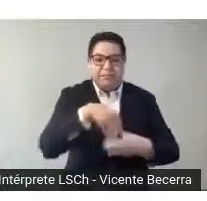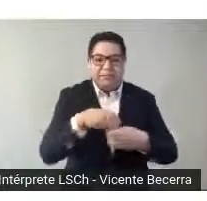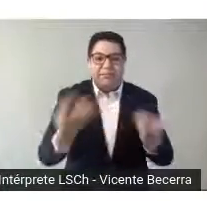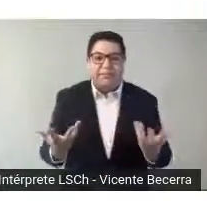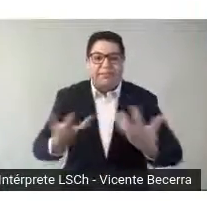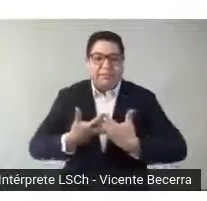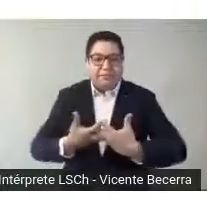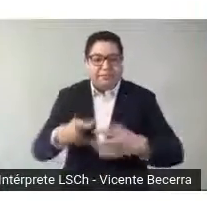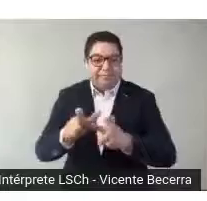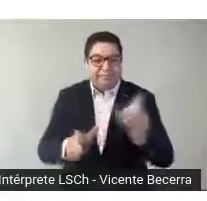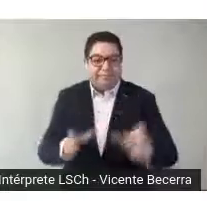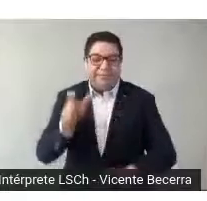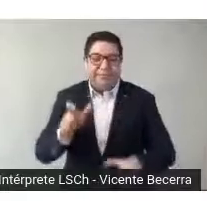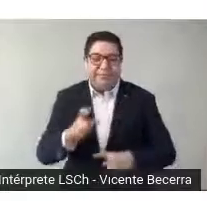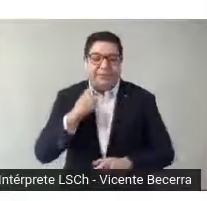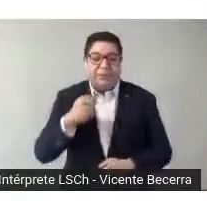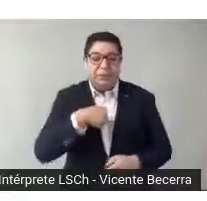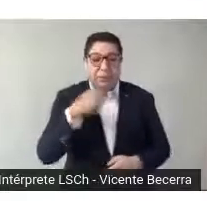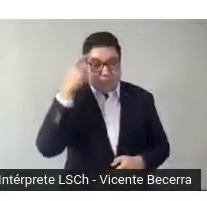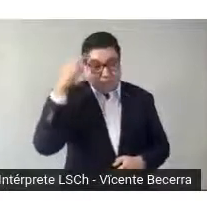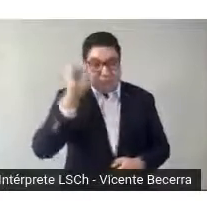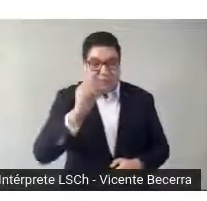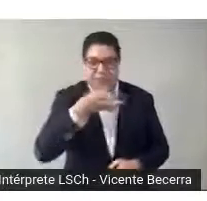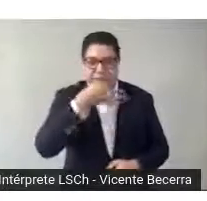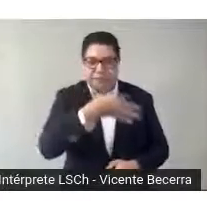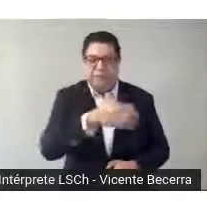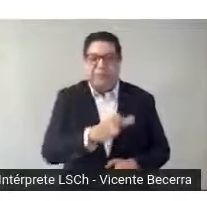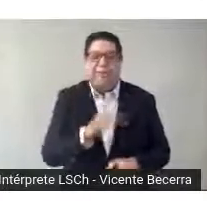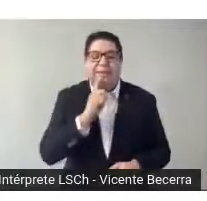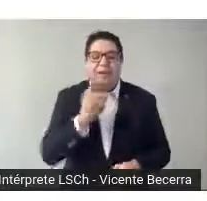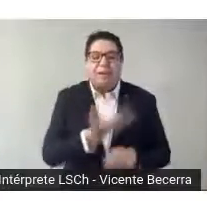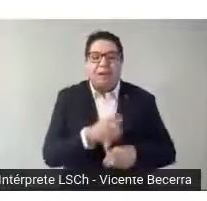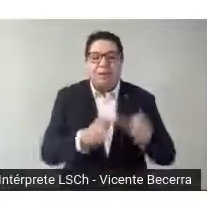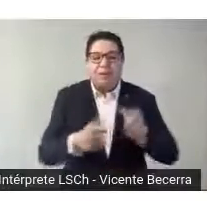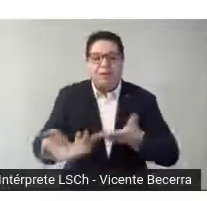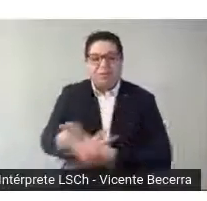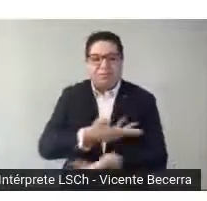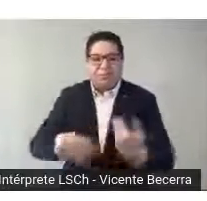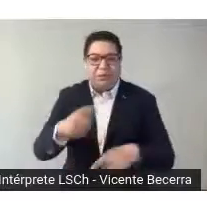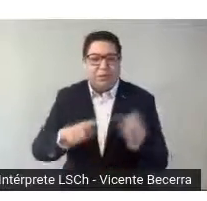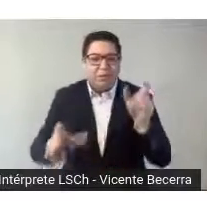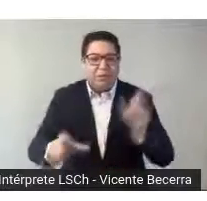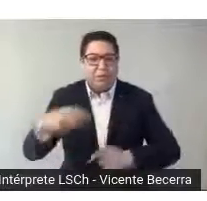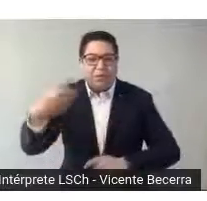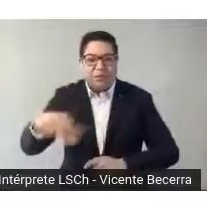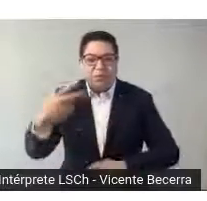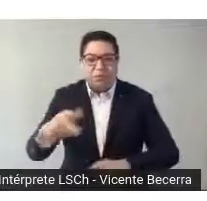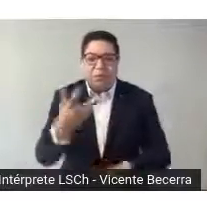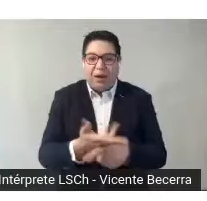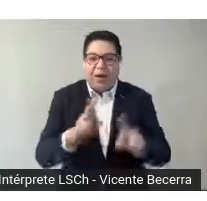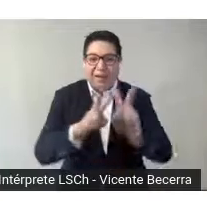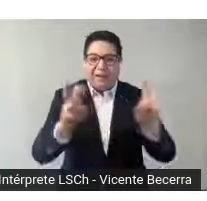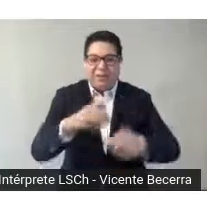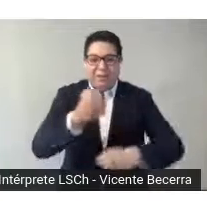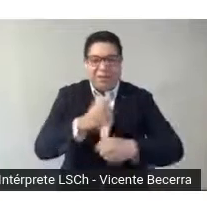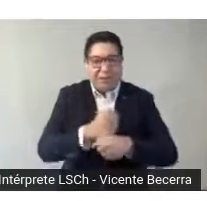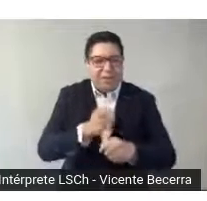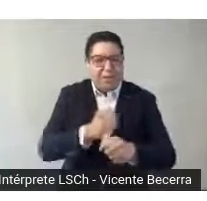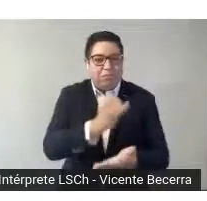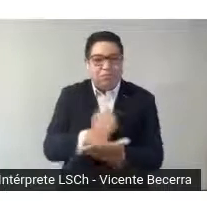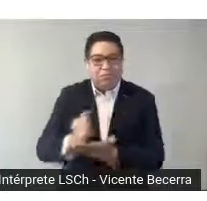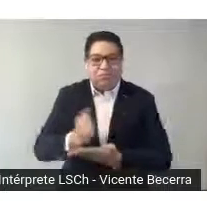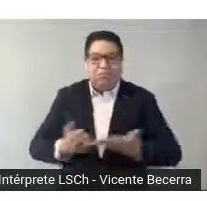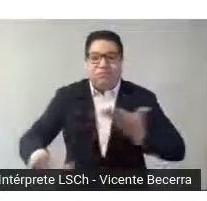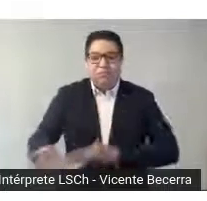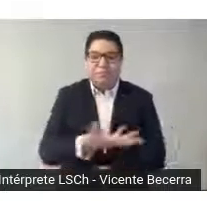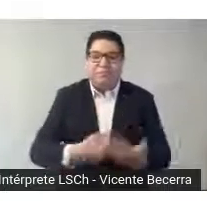Creo que la red entrega un lugar de intercambio para conocer la experiencia de otros funcionarios que trabajan en instituciones transformando